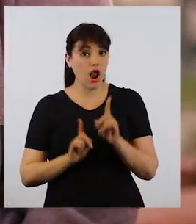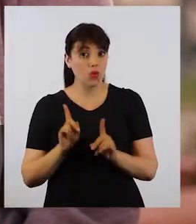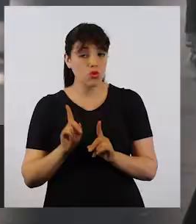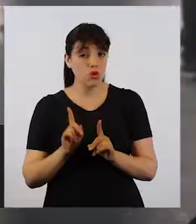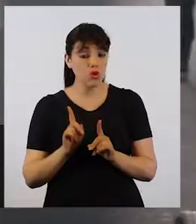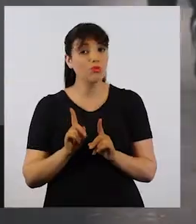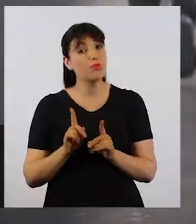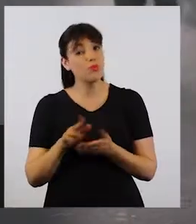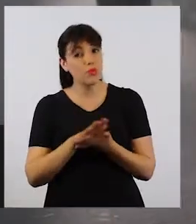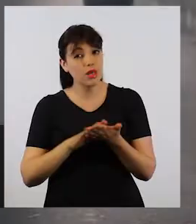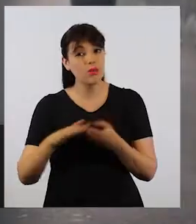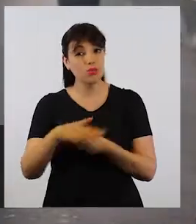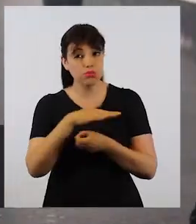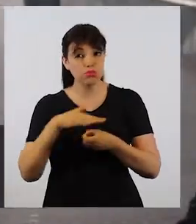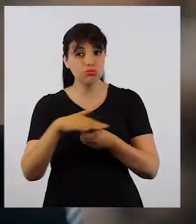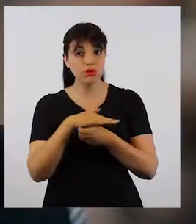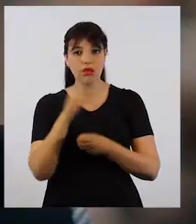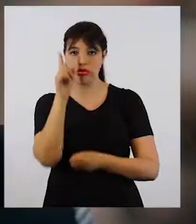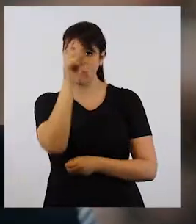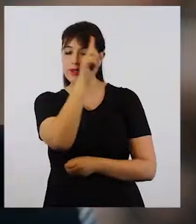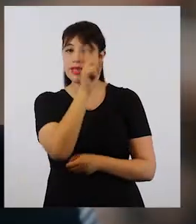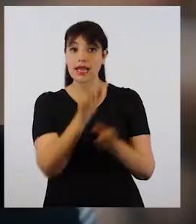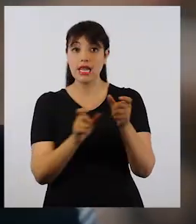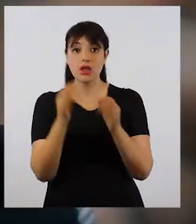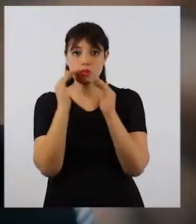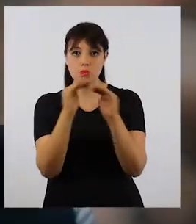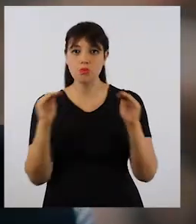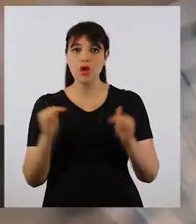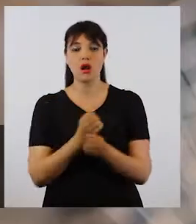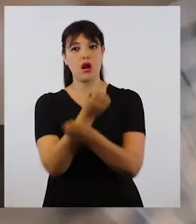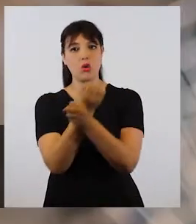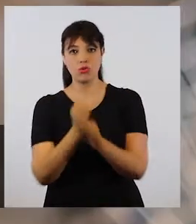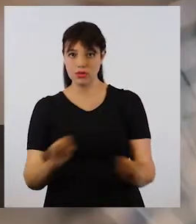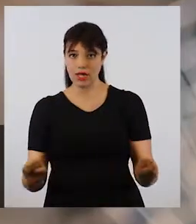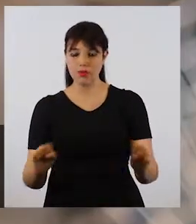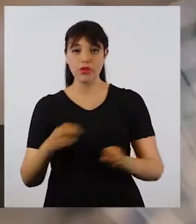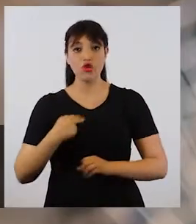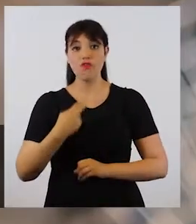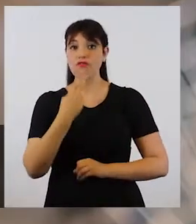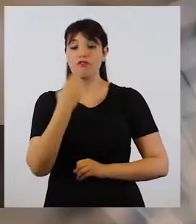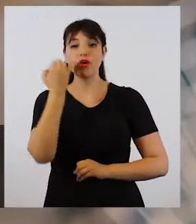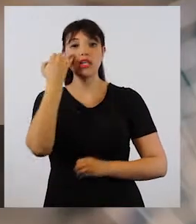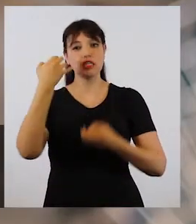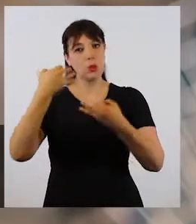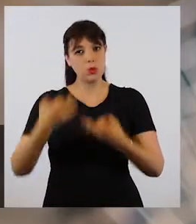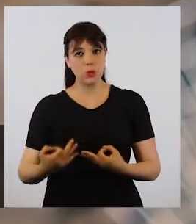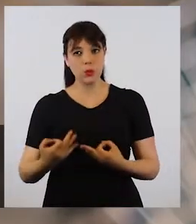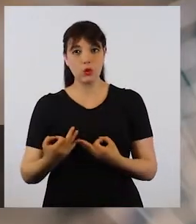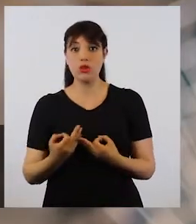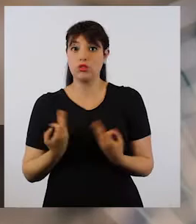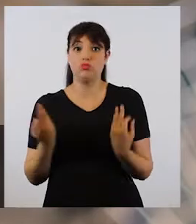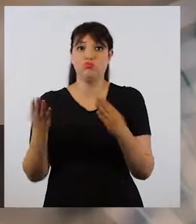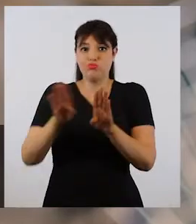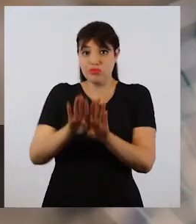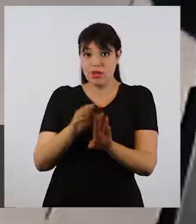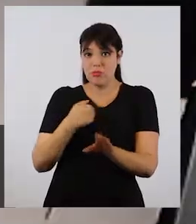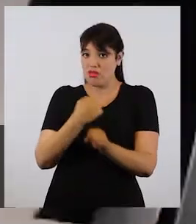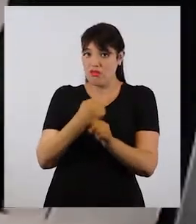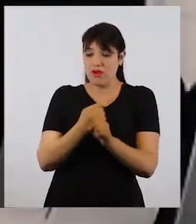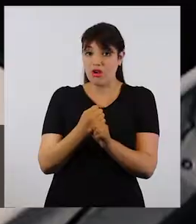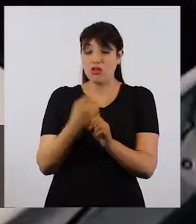muchos niños ya se fueron de los colegios yo vivo insegura mientras no lleguen los trabajadores yo no abro